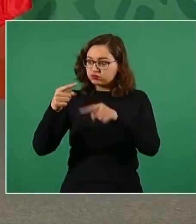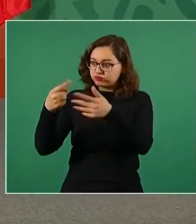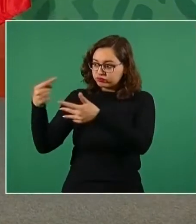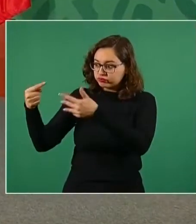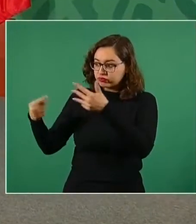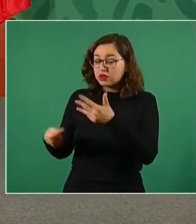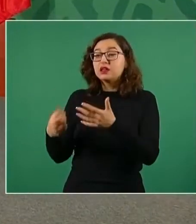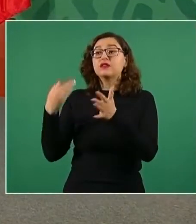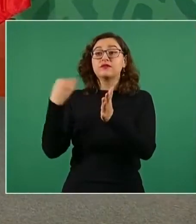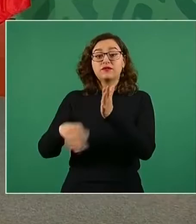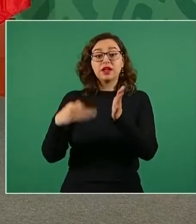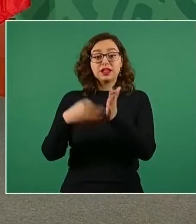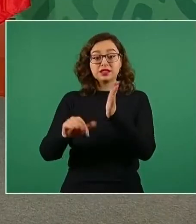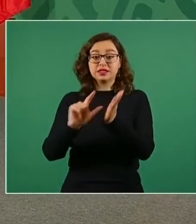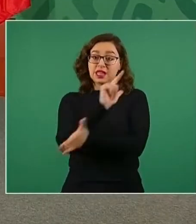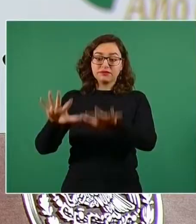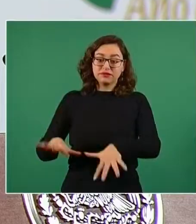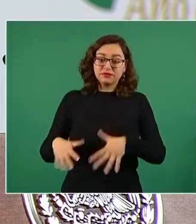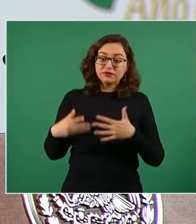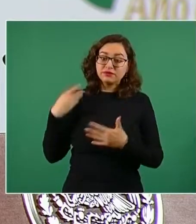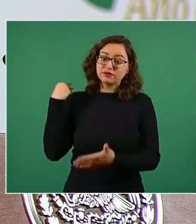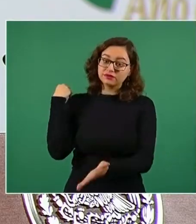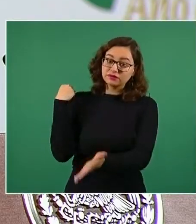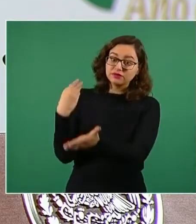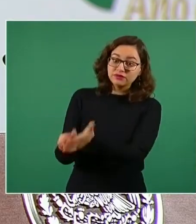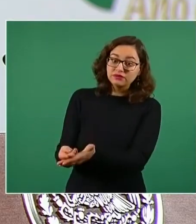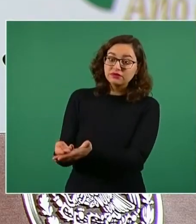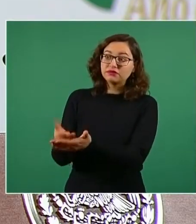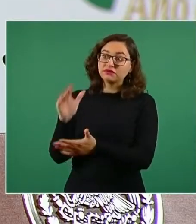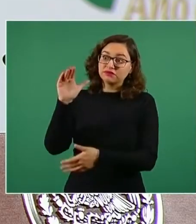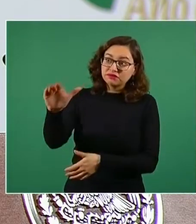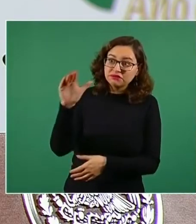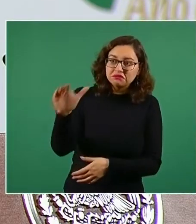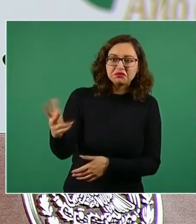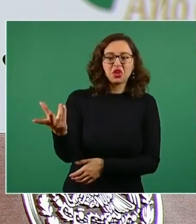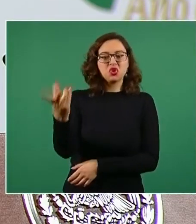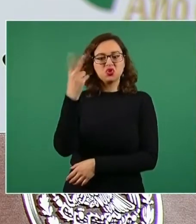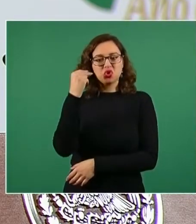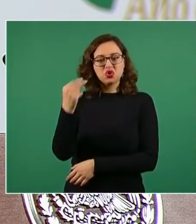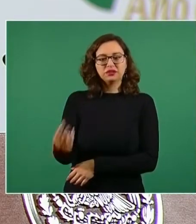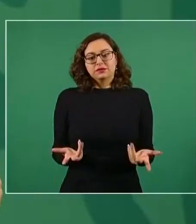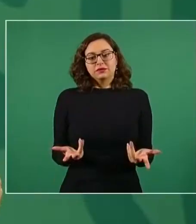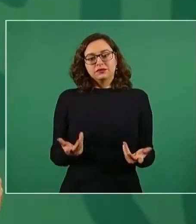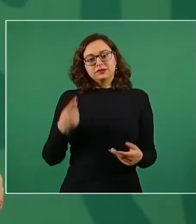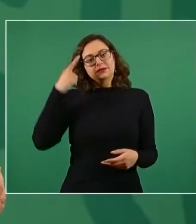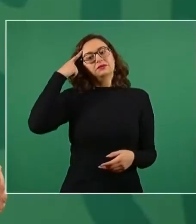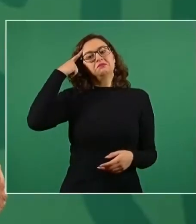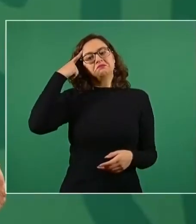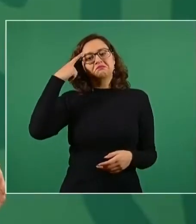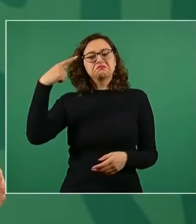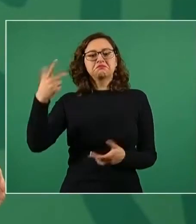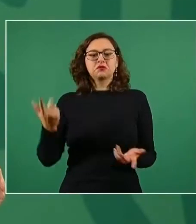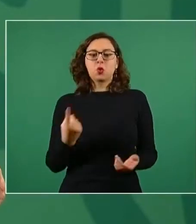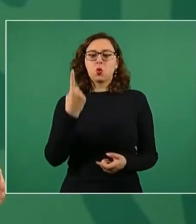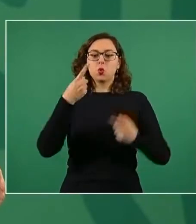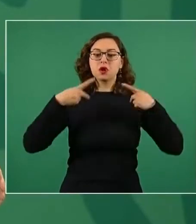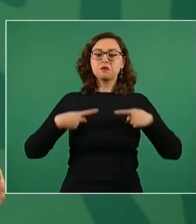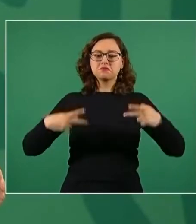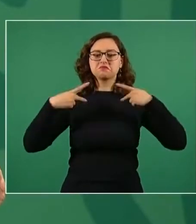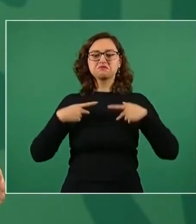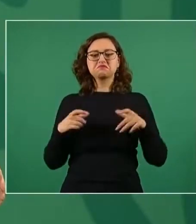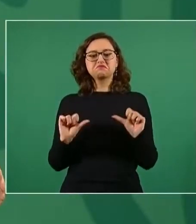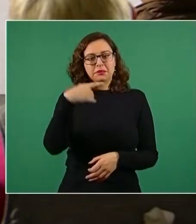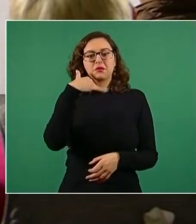El presidente de México, Andrés Manuel López Obrador, al asegurar que un buen gobierno es el que maneja el presupuesto con